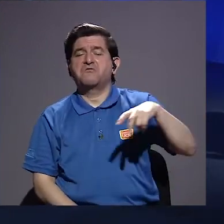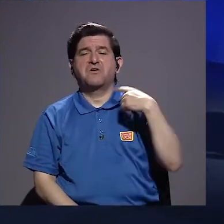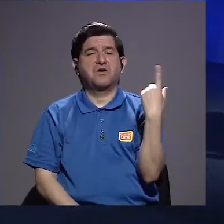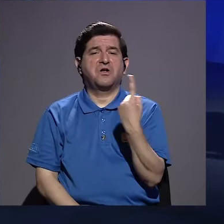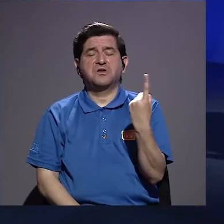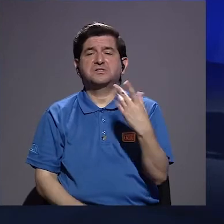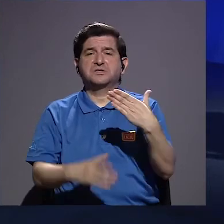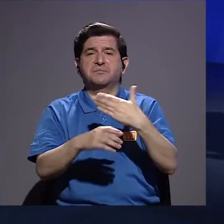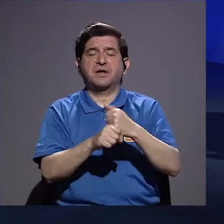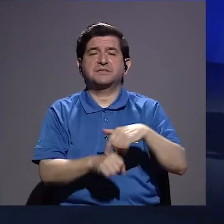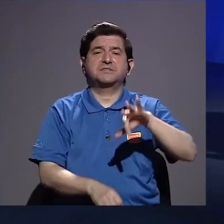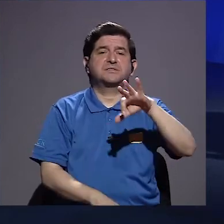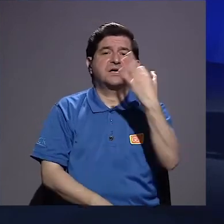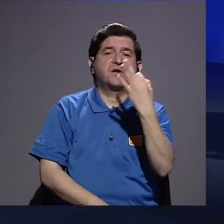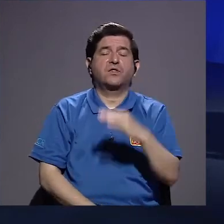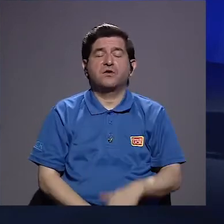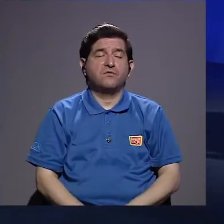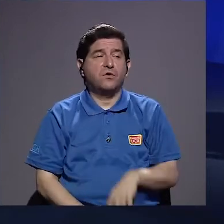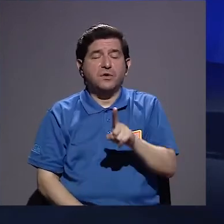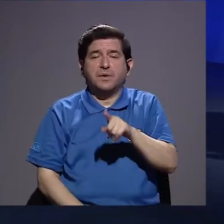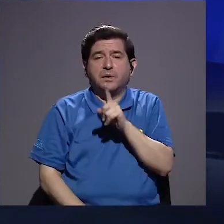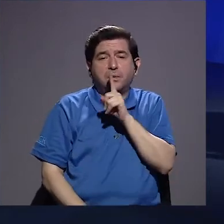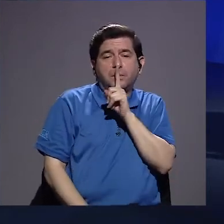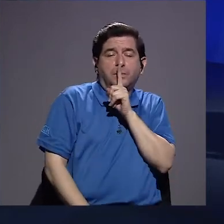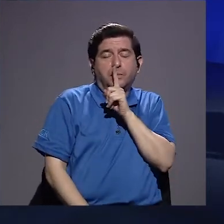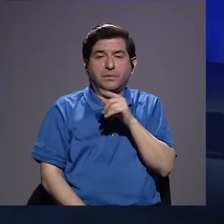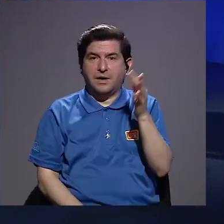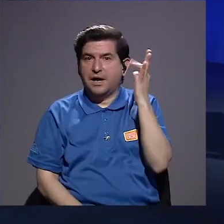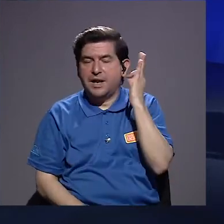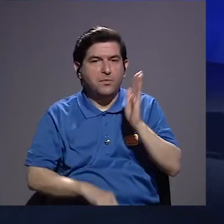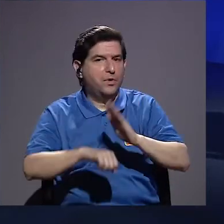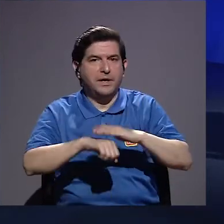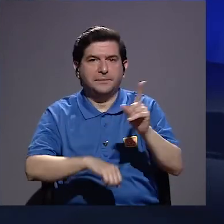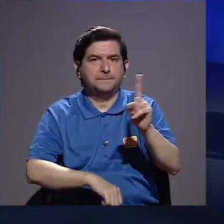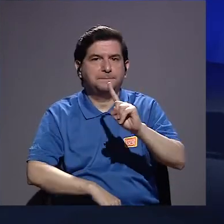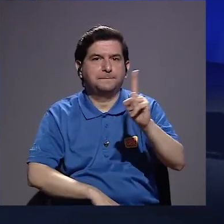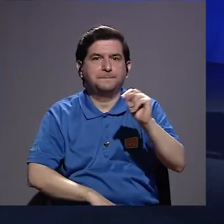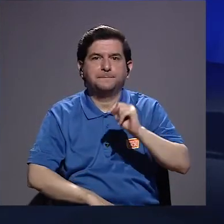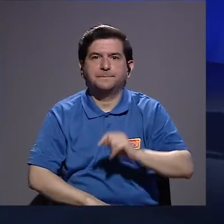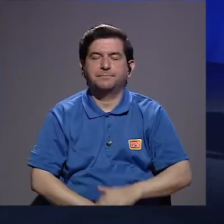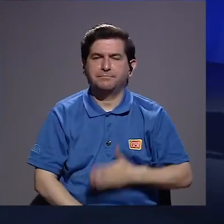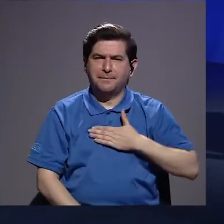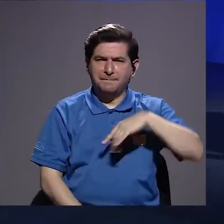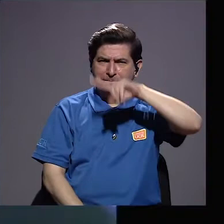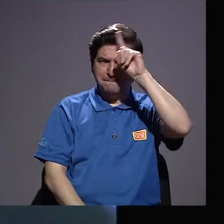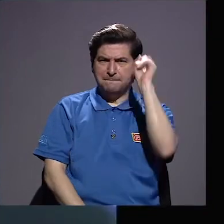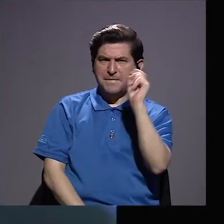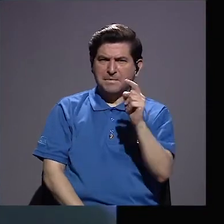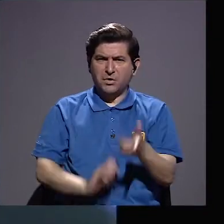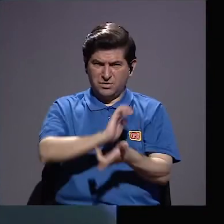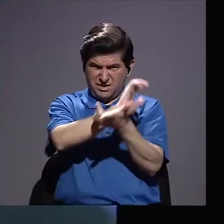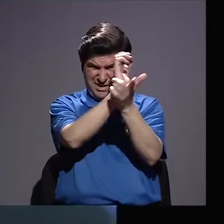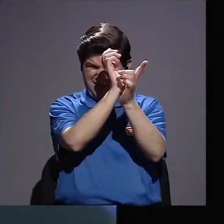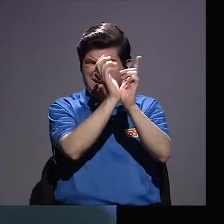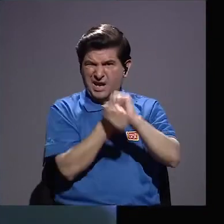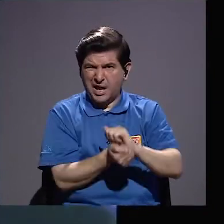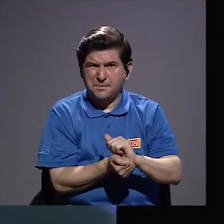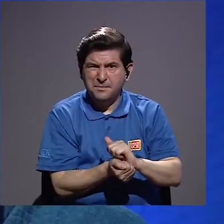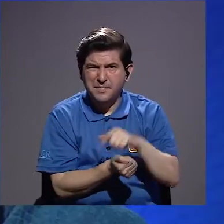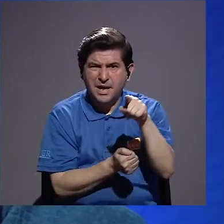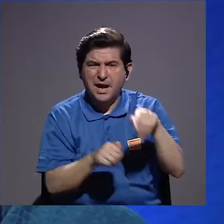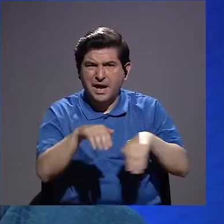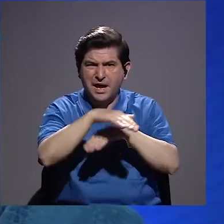infiel siempre y cuando lo hiciera de manera discreta, cosa que a la mujer no se le permitía. Mi pregunta es, ¿ha